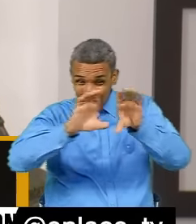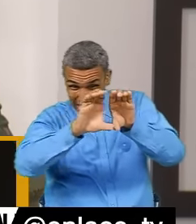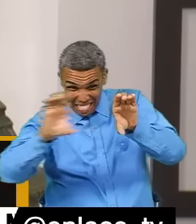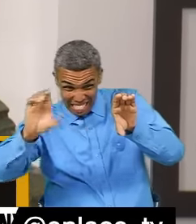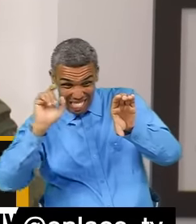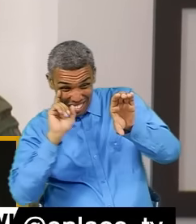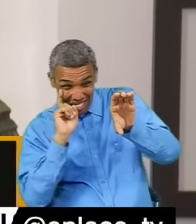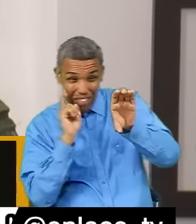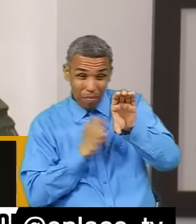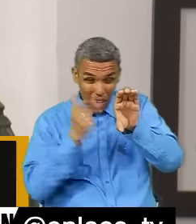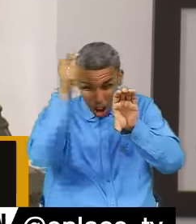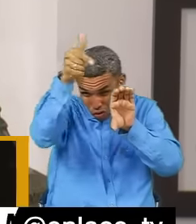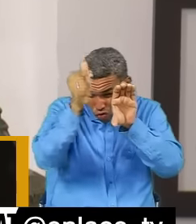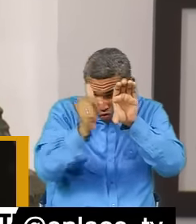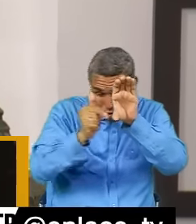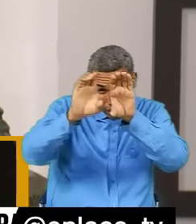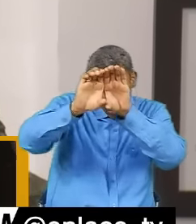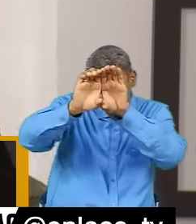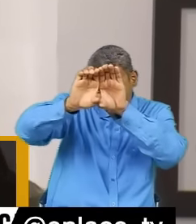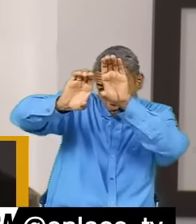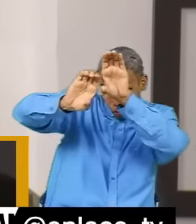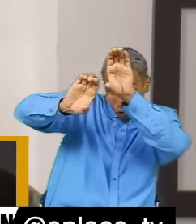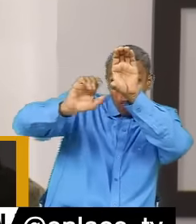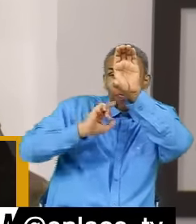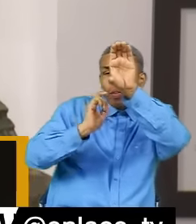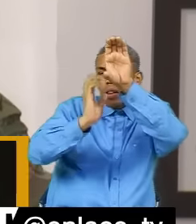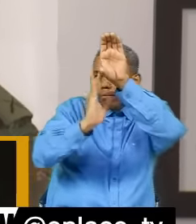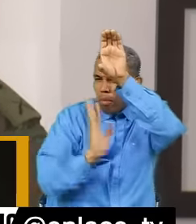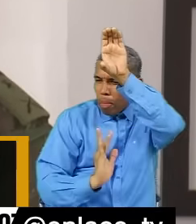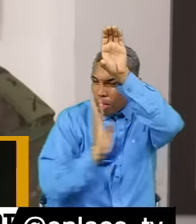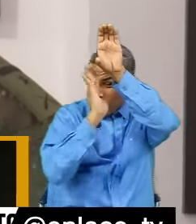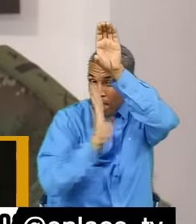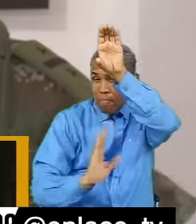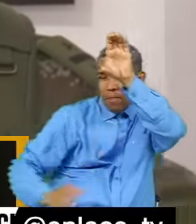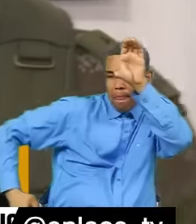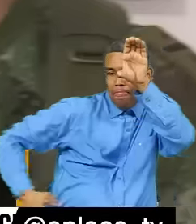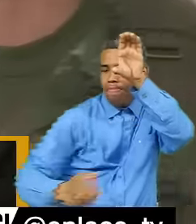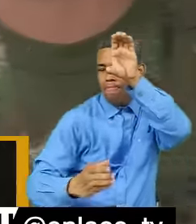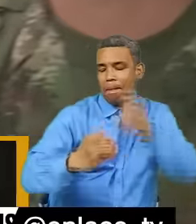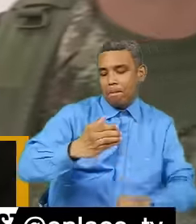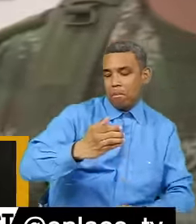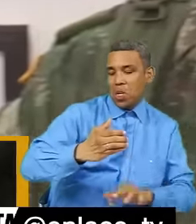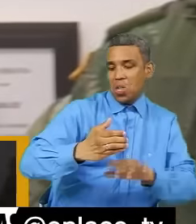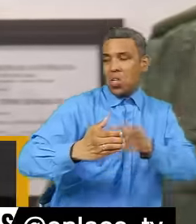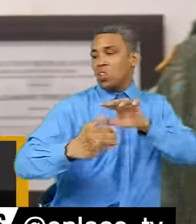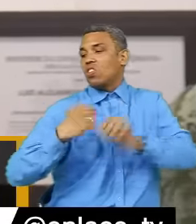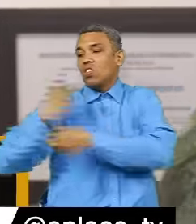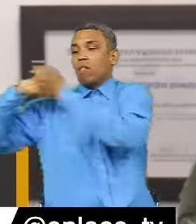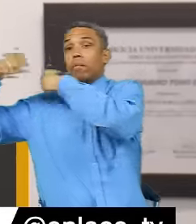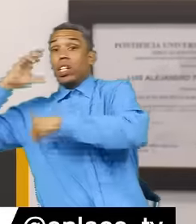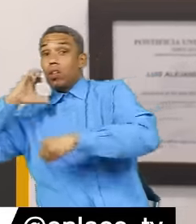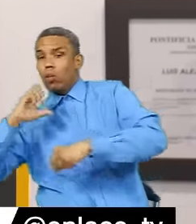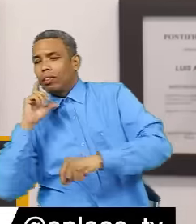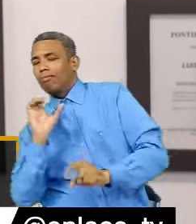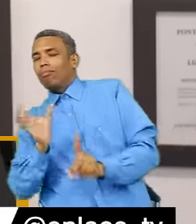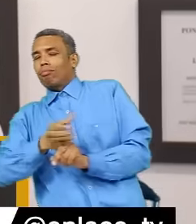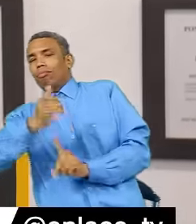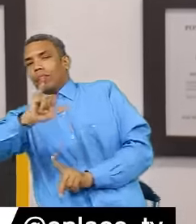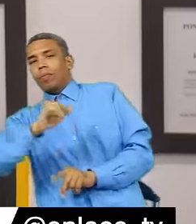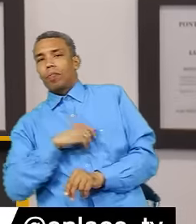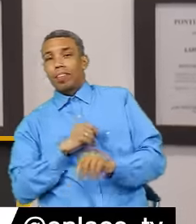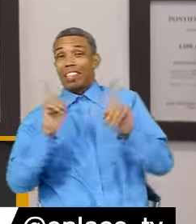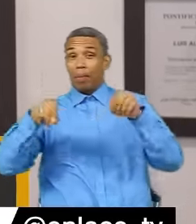ahí en el puente de Guillermo Gaviria, y por el control de las unidades se logra la recuperación. Bien, gracias Coronel Toro por haber estado con nosotros. Cabe aclarar que